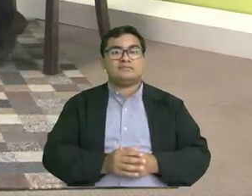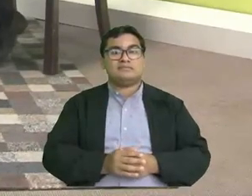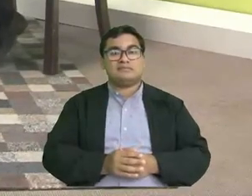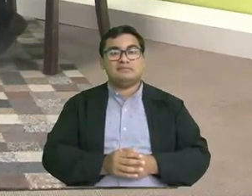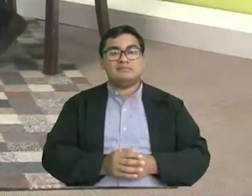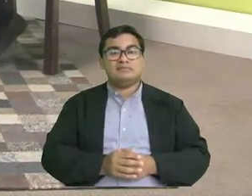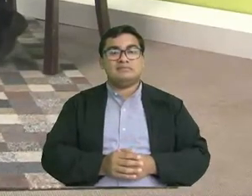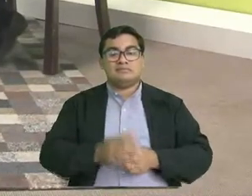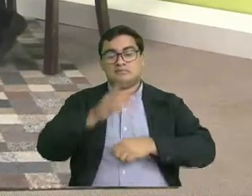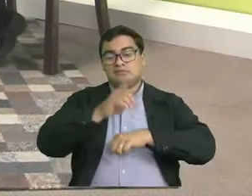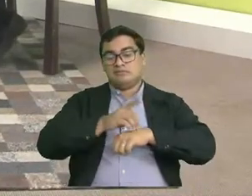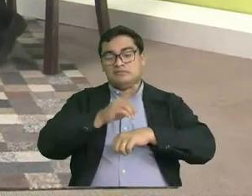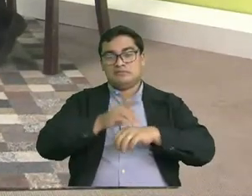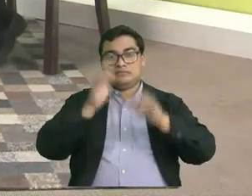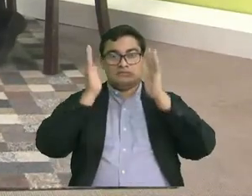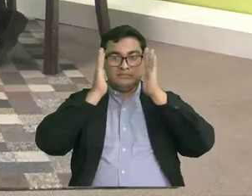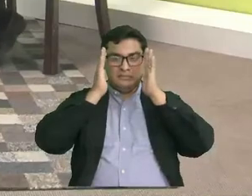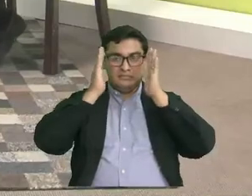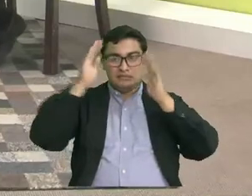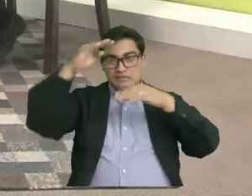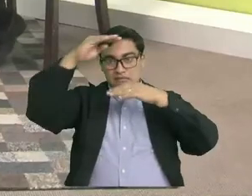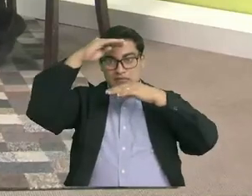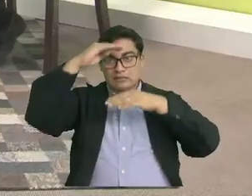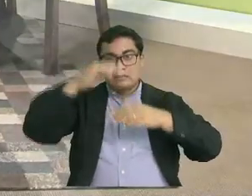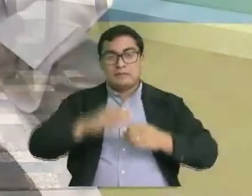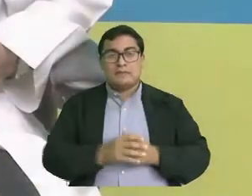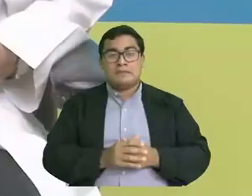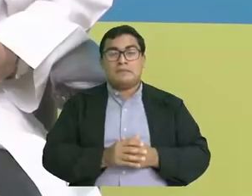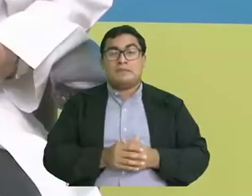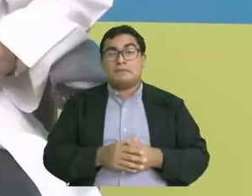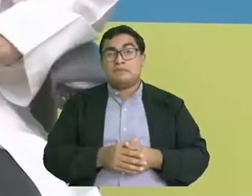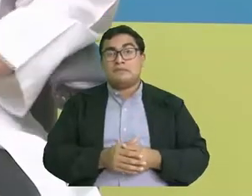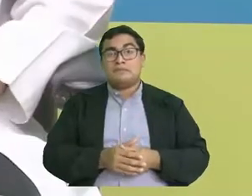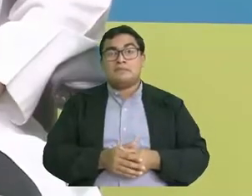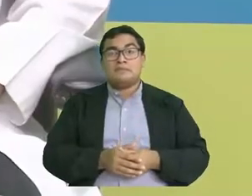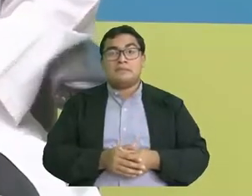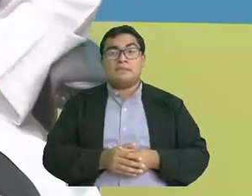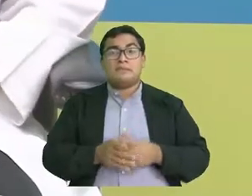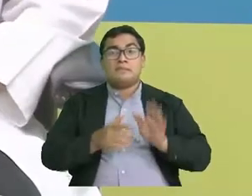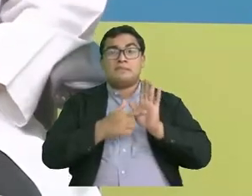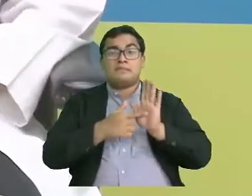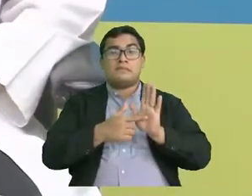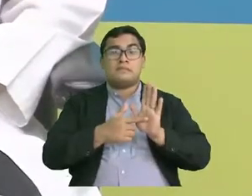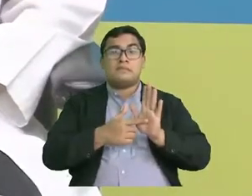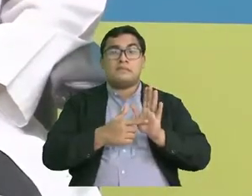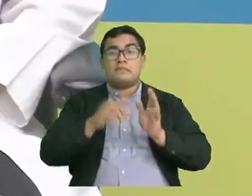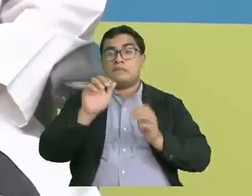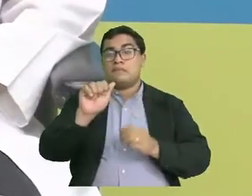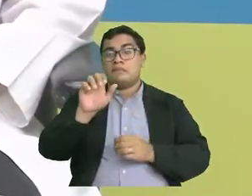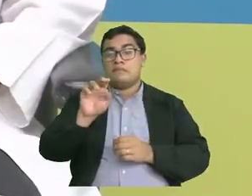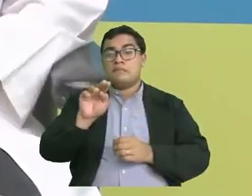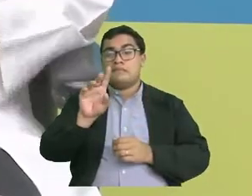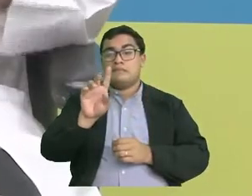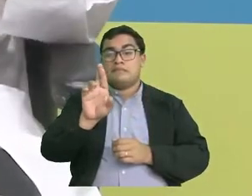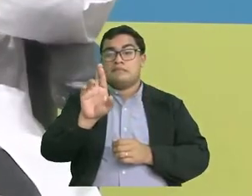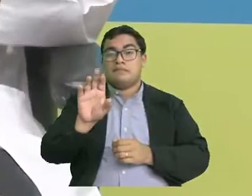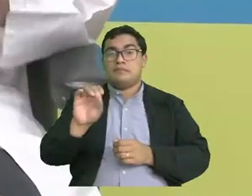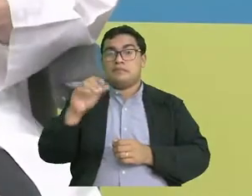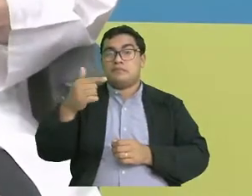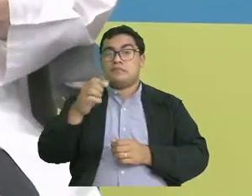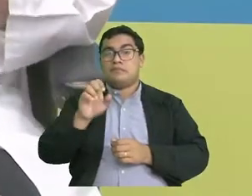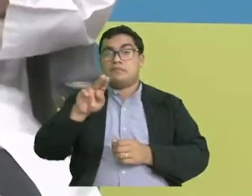y con el médico, pues, ¿verdad? Porque entonces, en casos de insensibilidad androgénica,